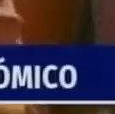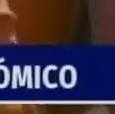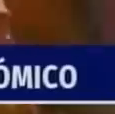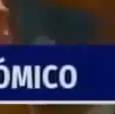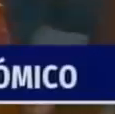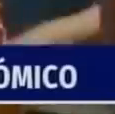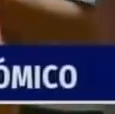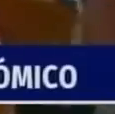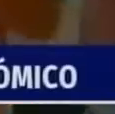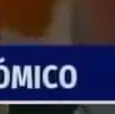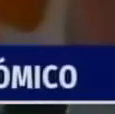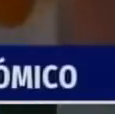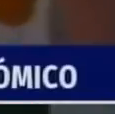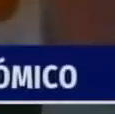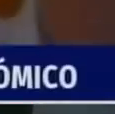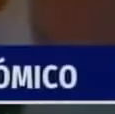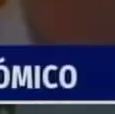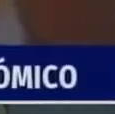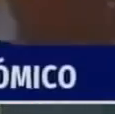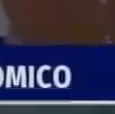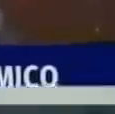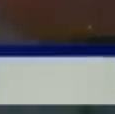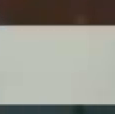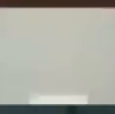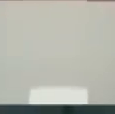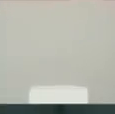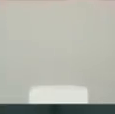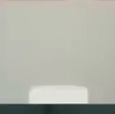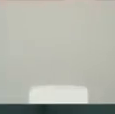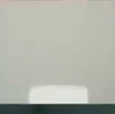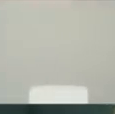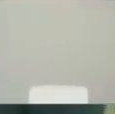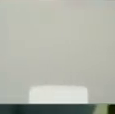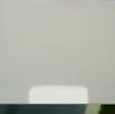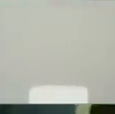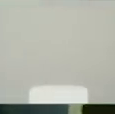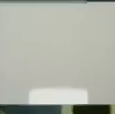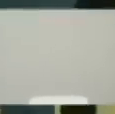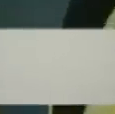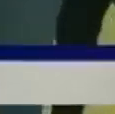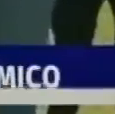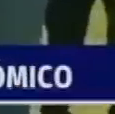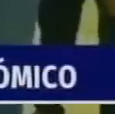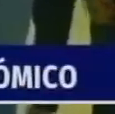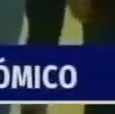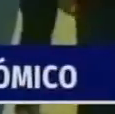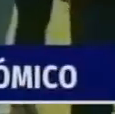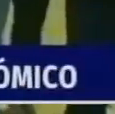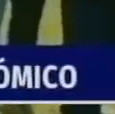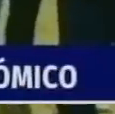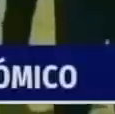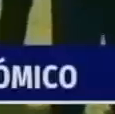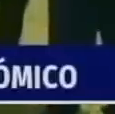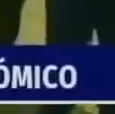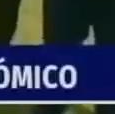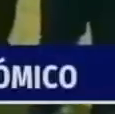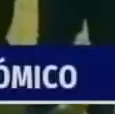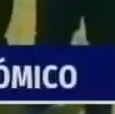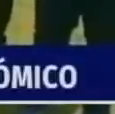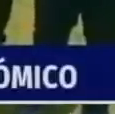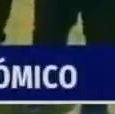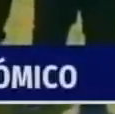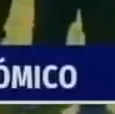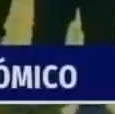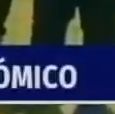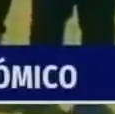Carabobo, municipio Naguanagua, en nuestra granja escuela, nuestra granja agrourbana, que nos recibe hoy de la mano de nuestro alcalde Gustavo